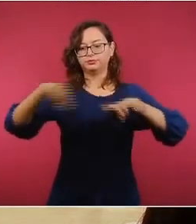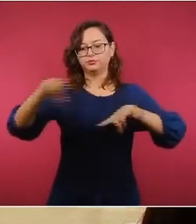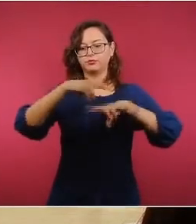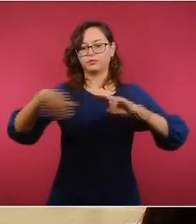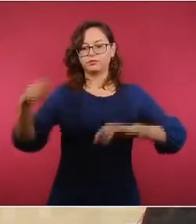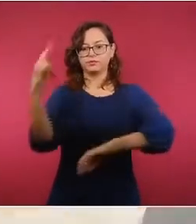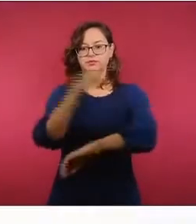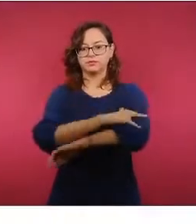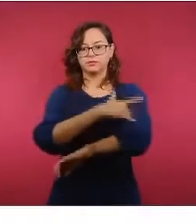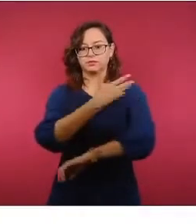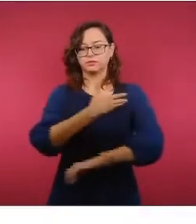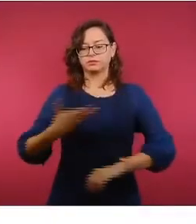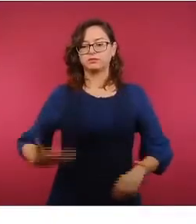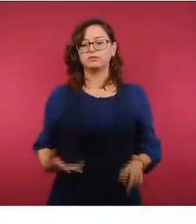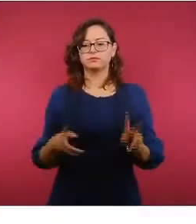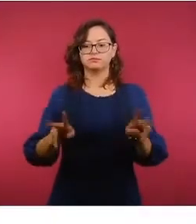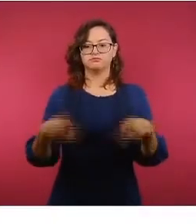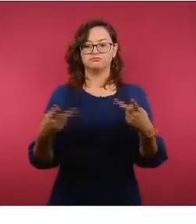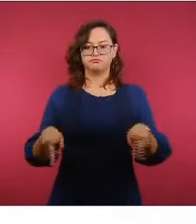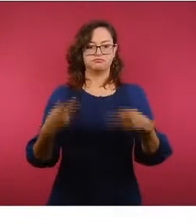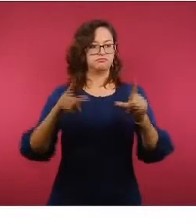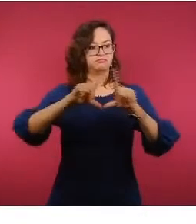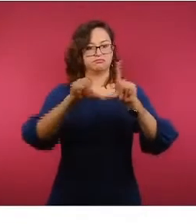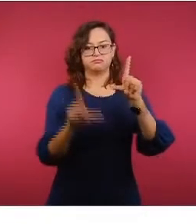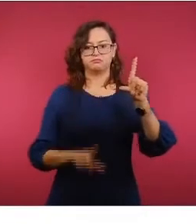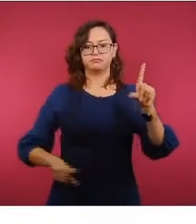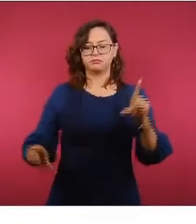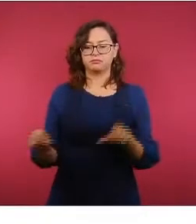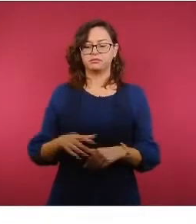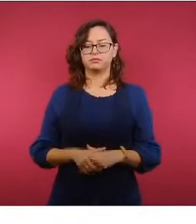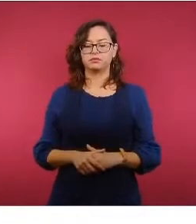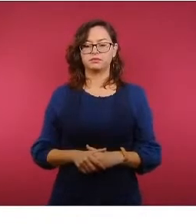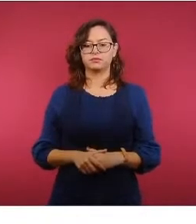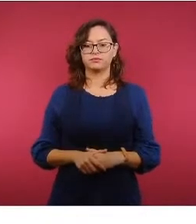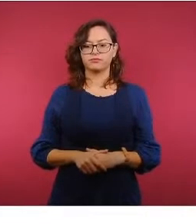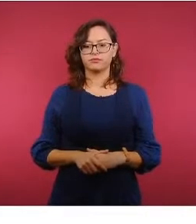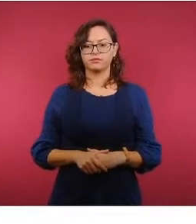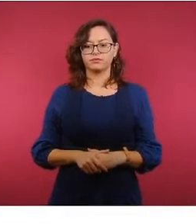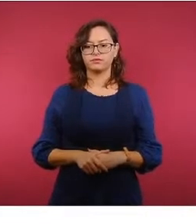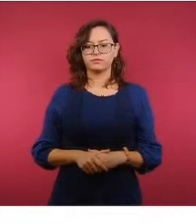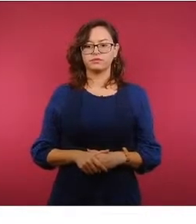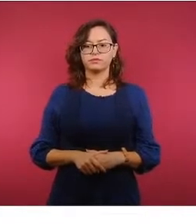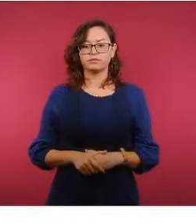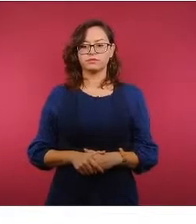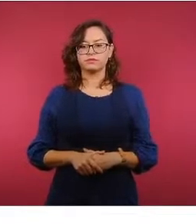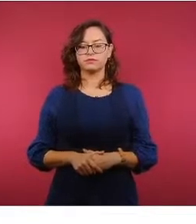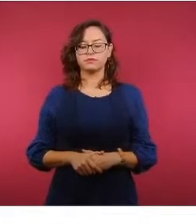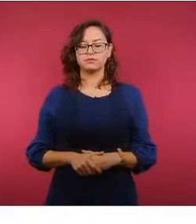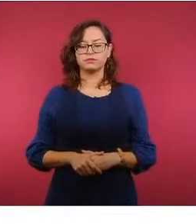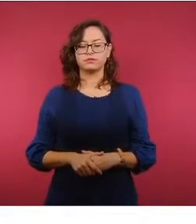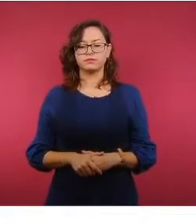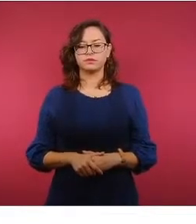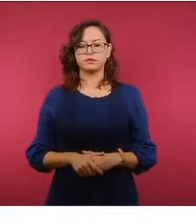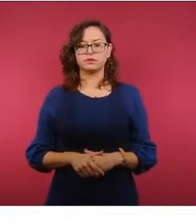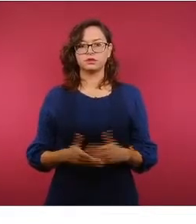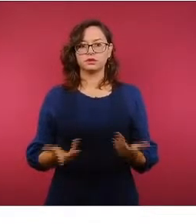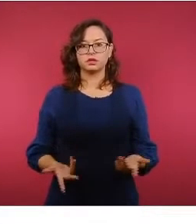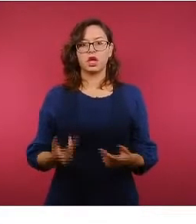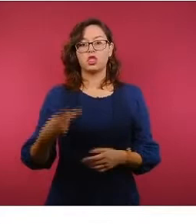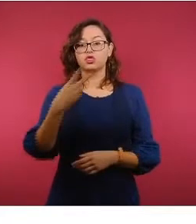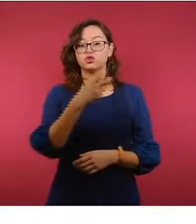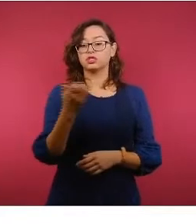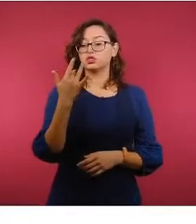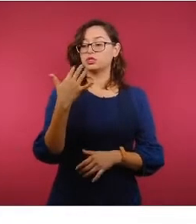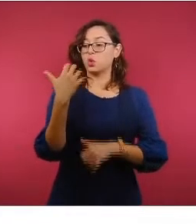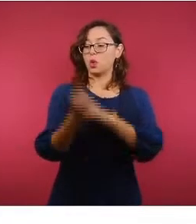presidencial que está comercializando en todo el país. También quiero aprovechar que durante casi